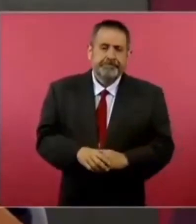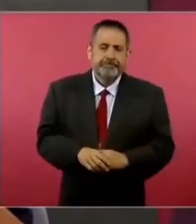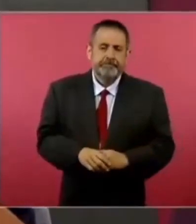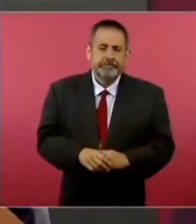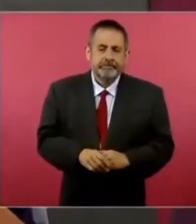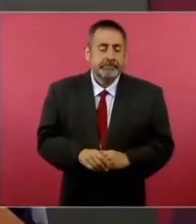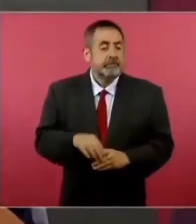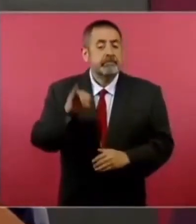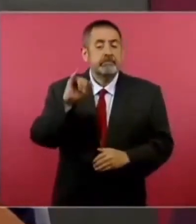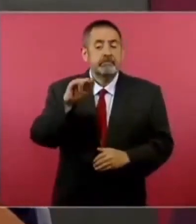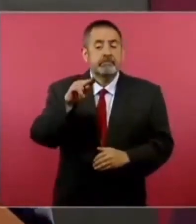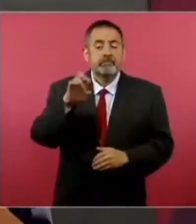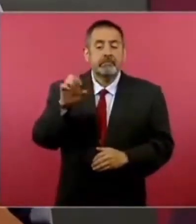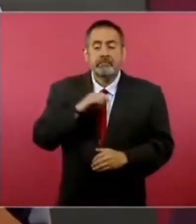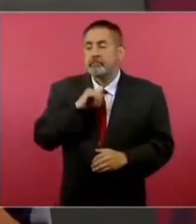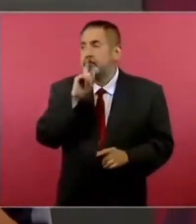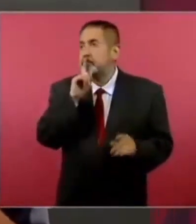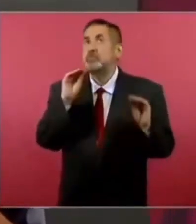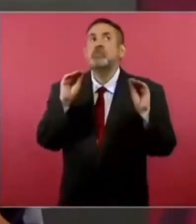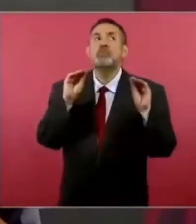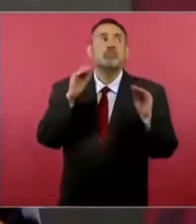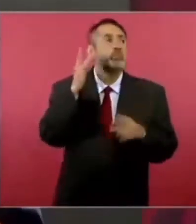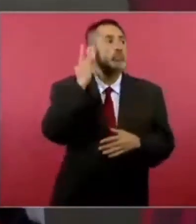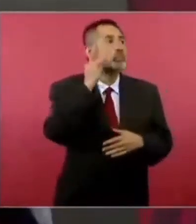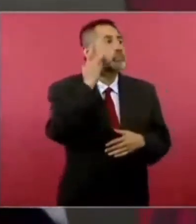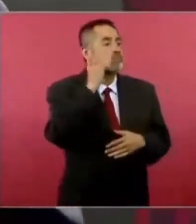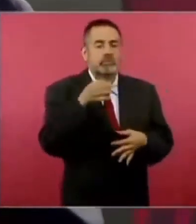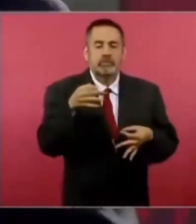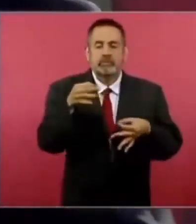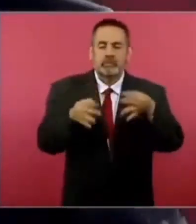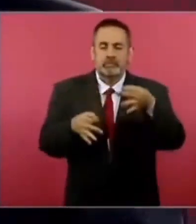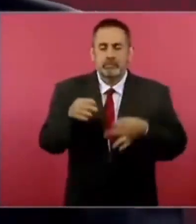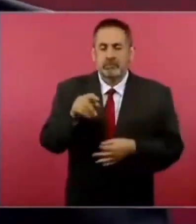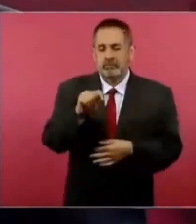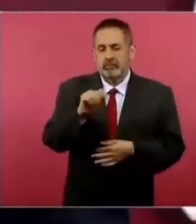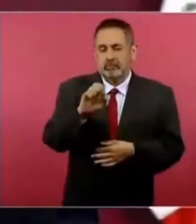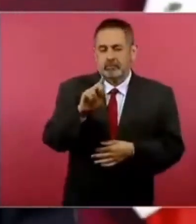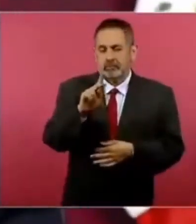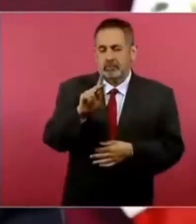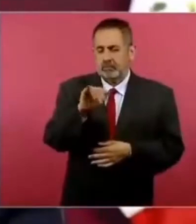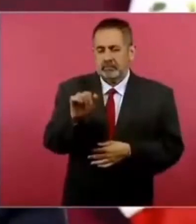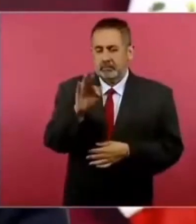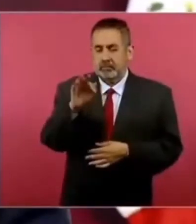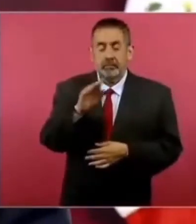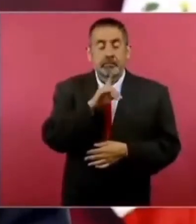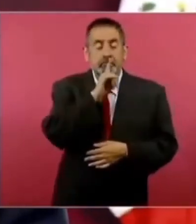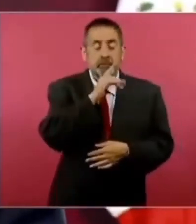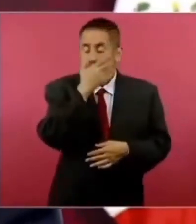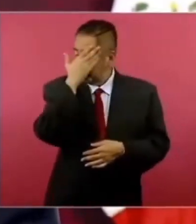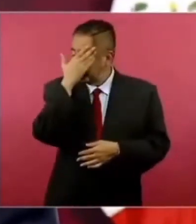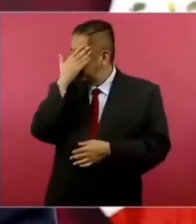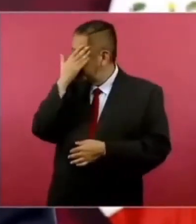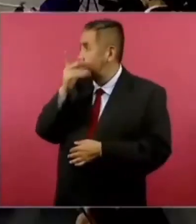y el INE, el tribunal, eso no lo ve.